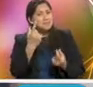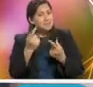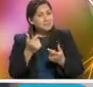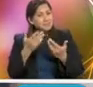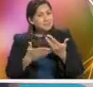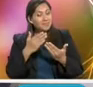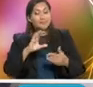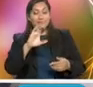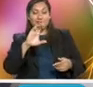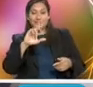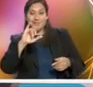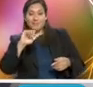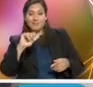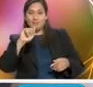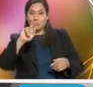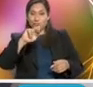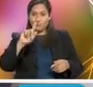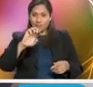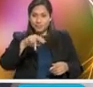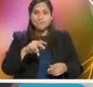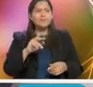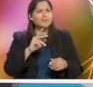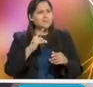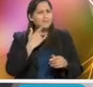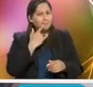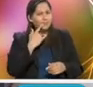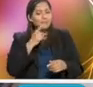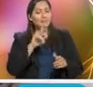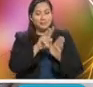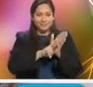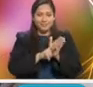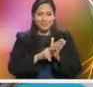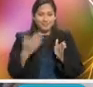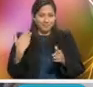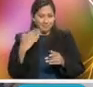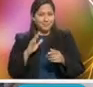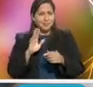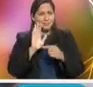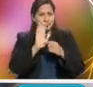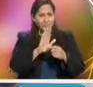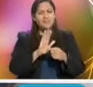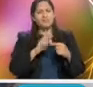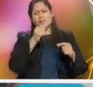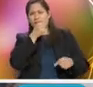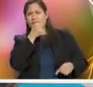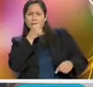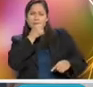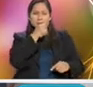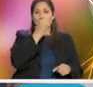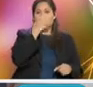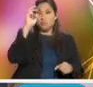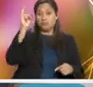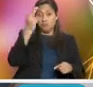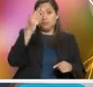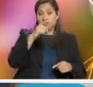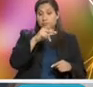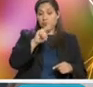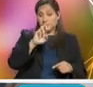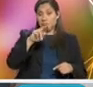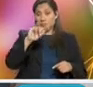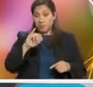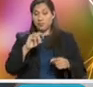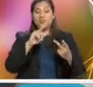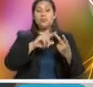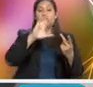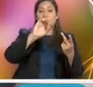tocó a Cecilia Toussaint picar piedra, por ahí un video que pusimos hace un momento de su tocada en la UNAM, estaba Coda. Kenny y los Eléctricos,